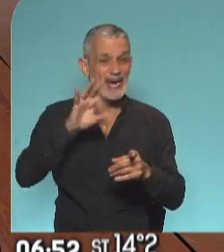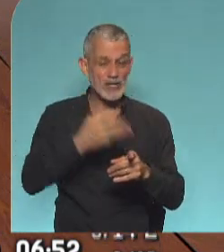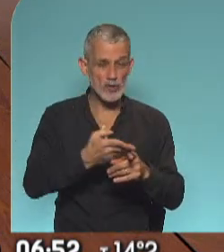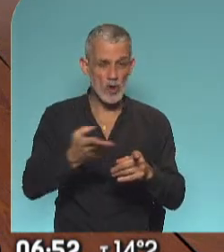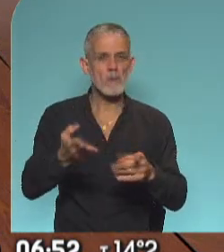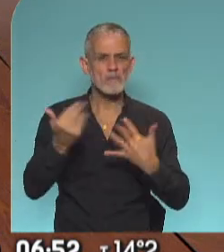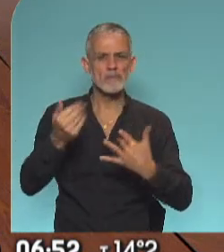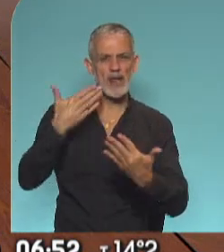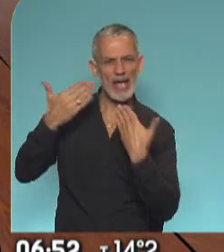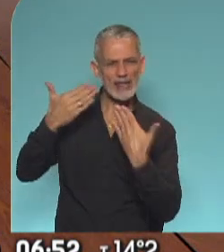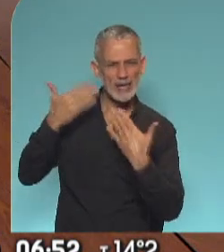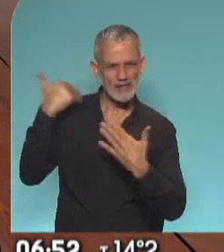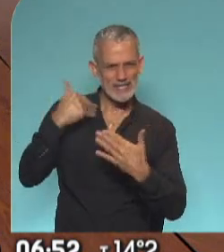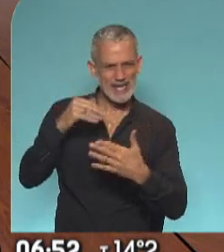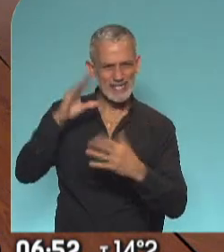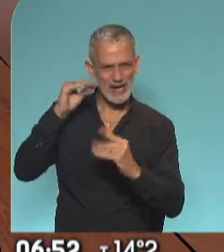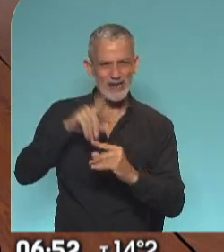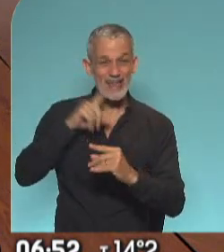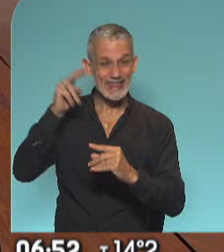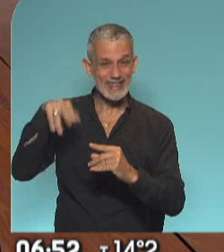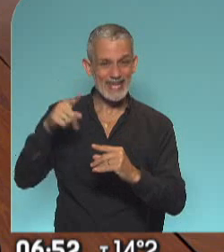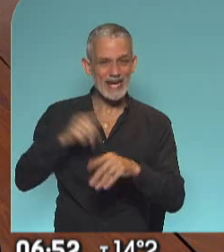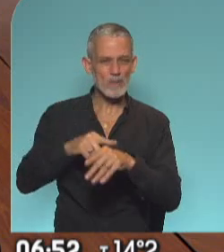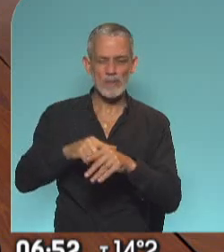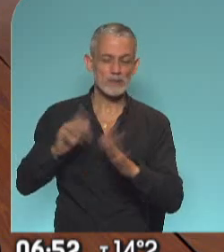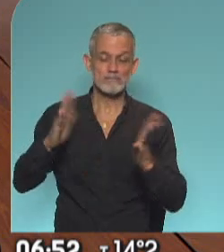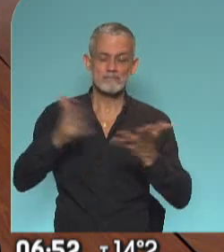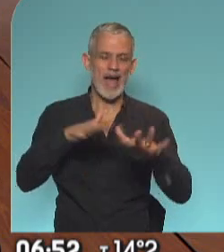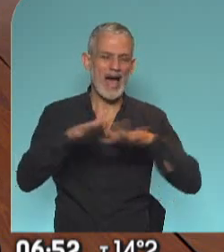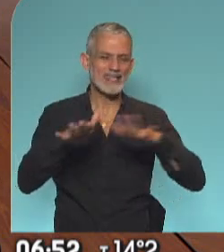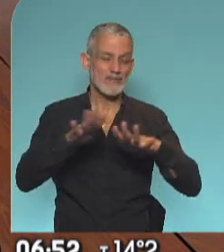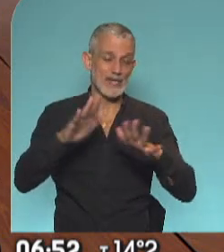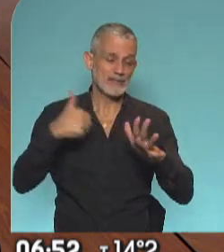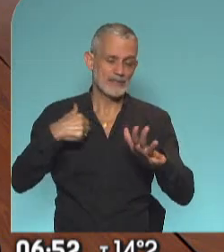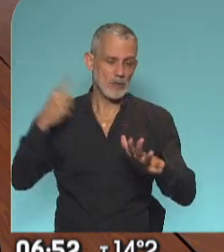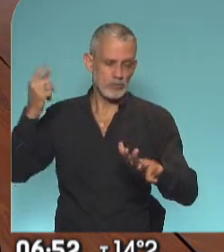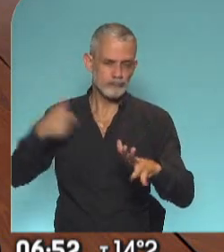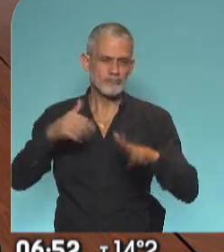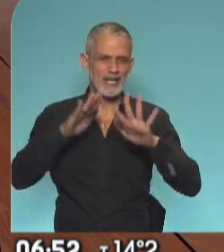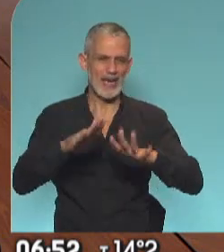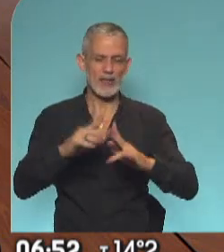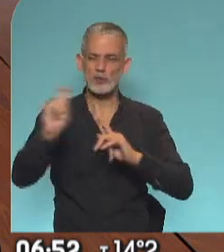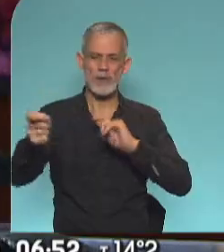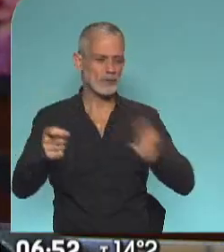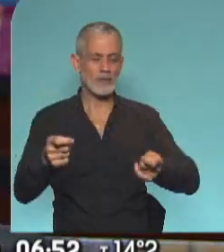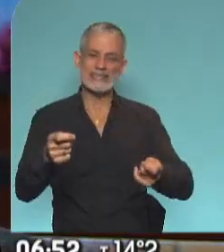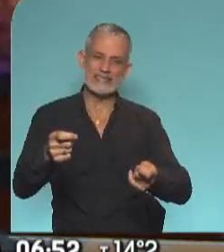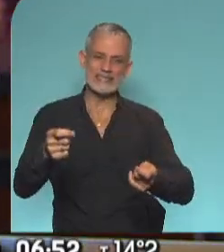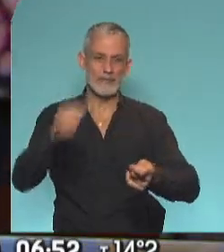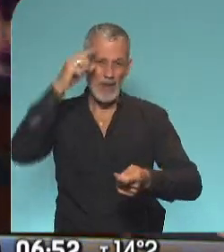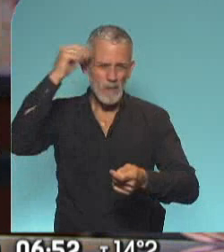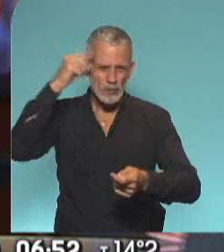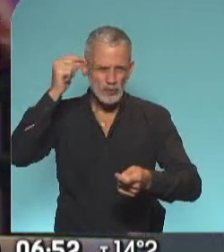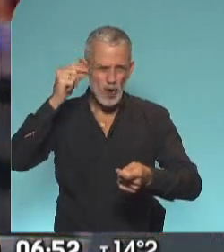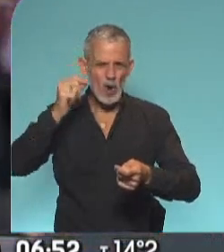lo que dijo en la entrevista, no era momento de hacerlo, pero bueno, las actividades del país lo obligaron a que eso ocurriera y no fue la mejor decisión. Bueno, con ¿no? Monzó ya había